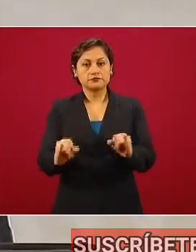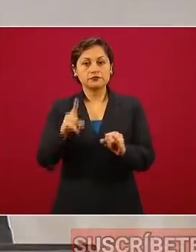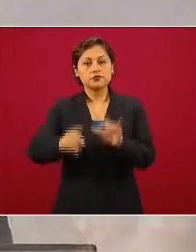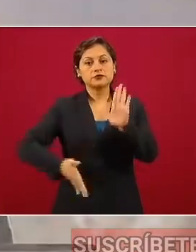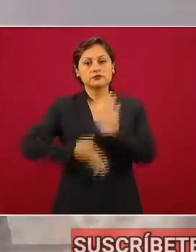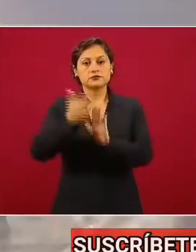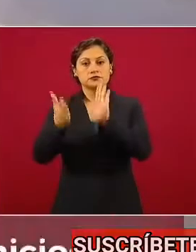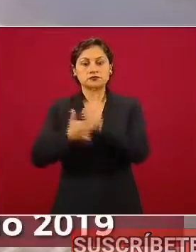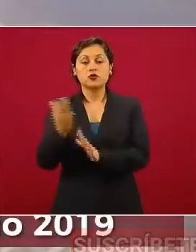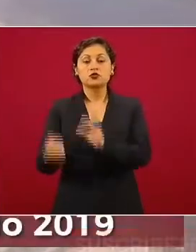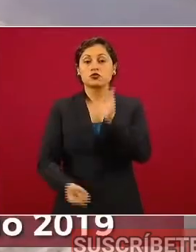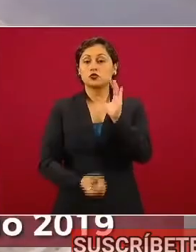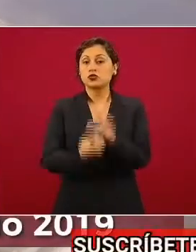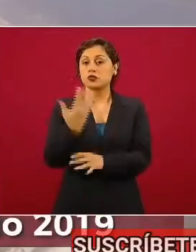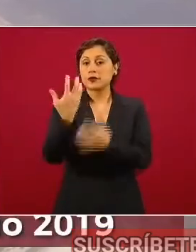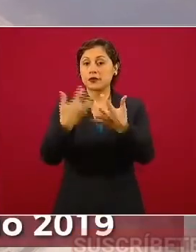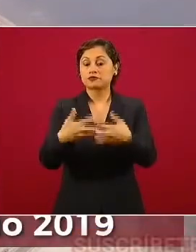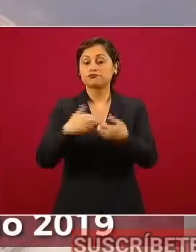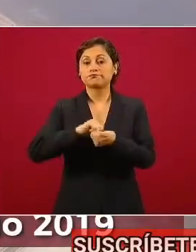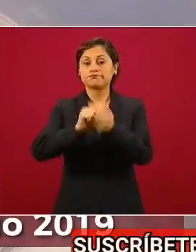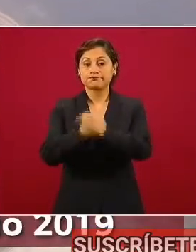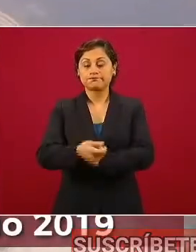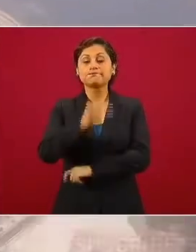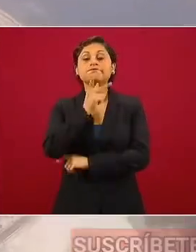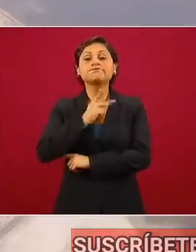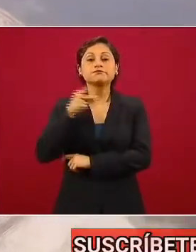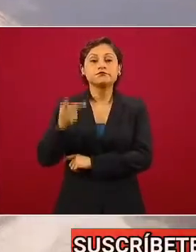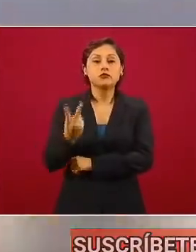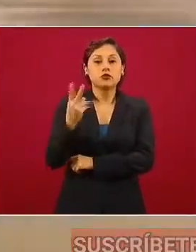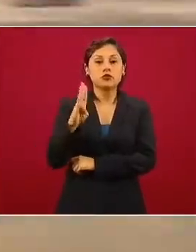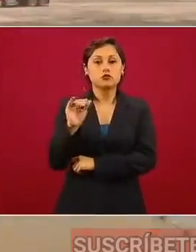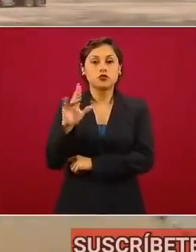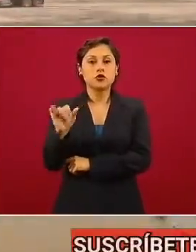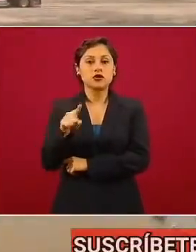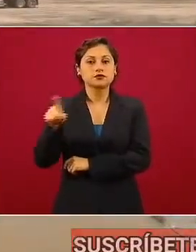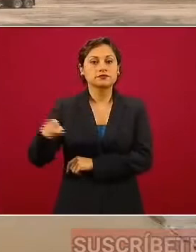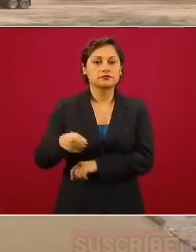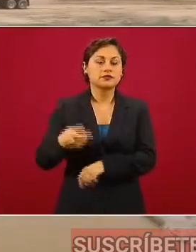construcción de la nueva refinería de Dos Bocas, situada aquí en Paraíso,